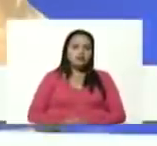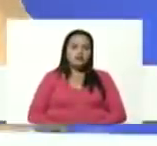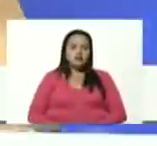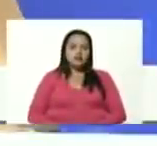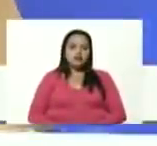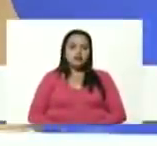encargo a usted,